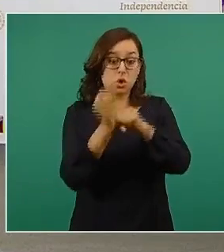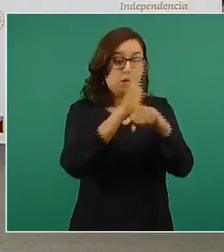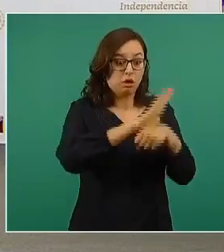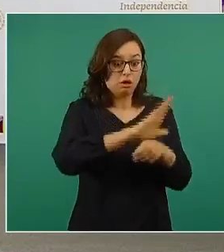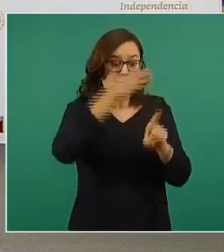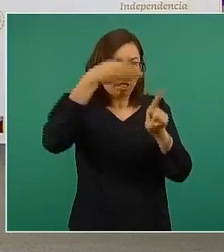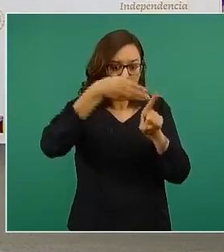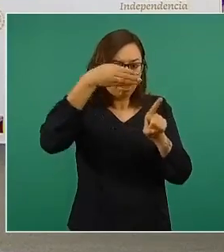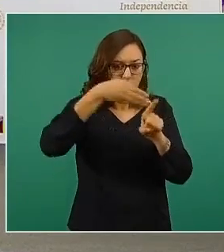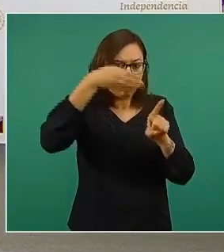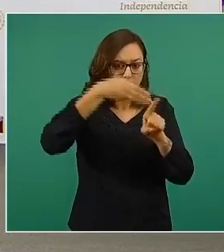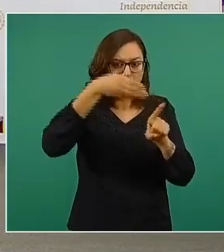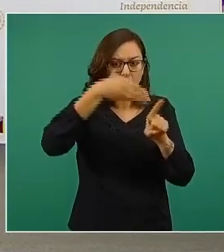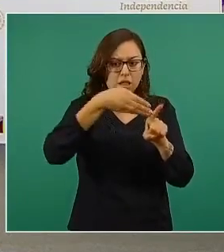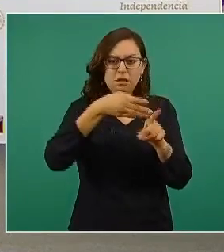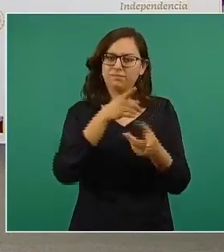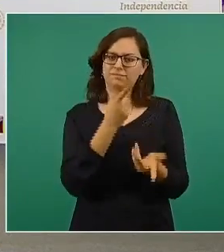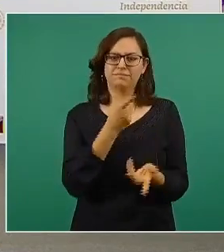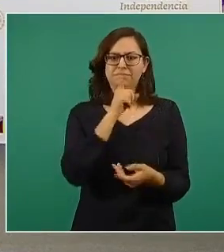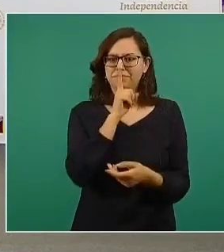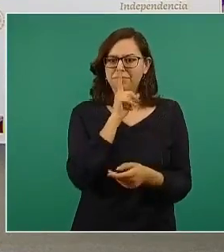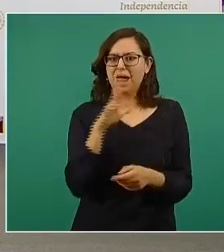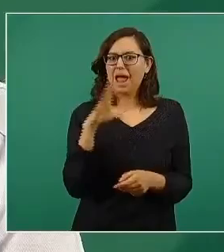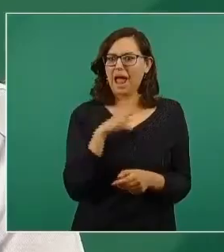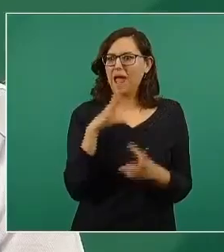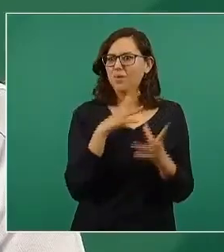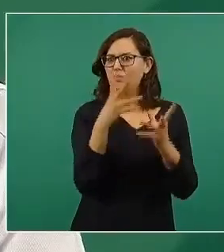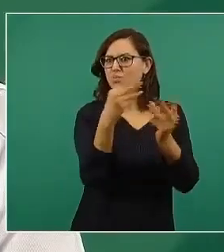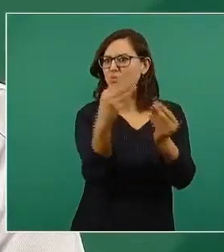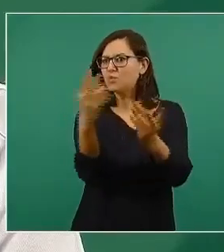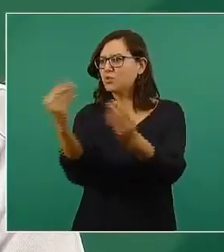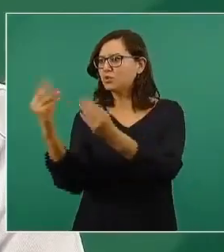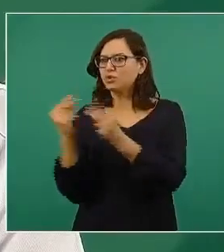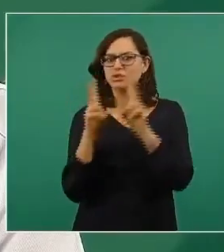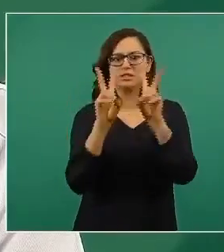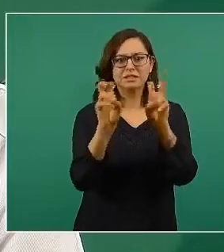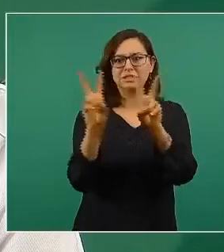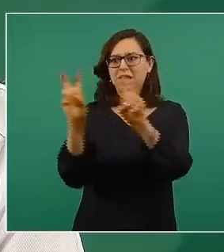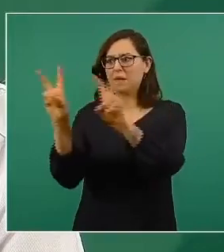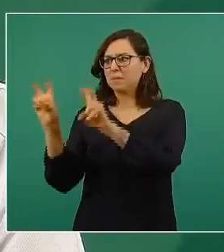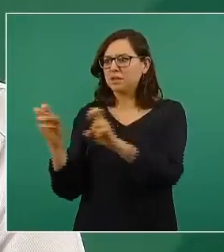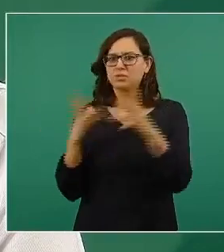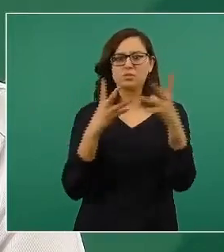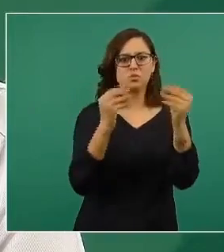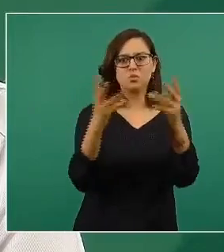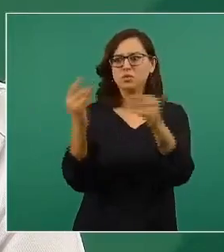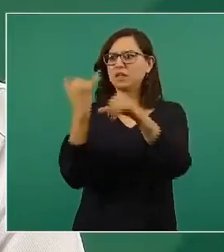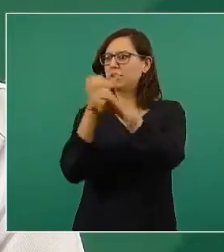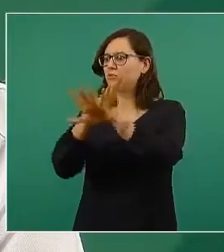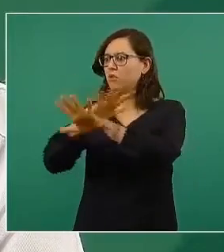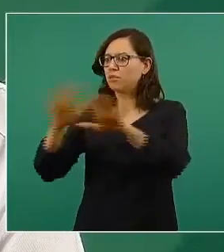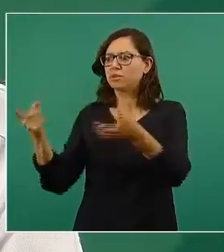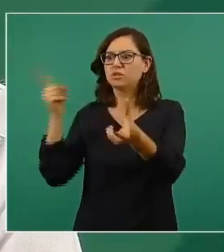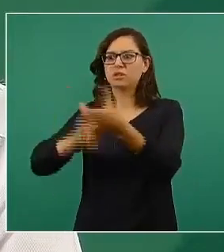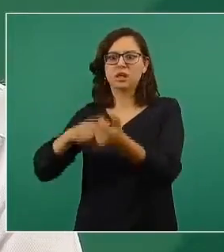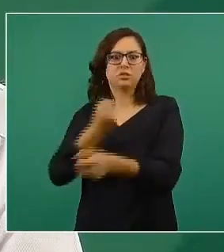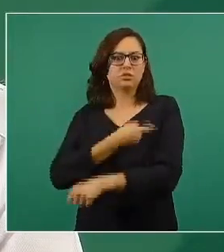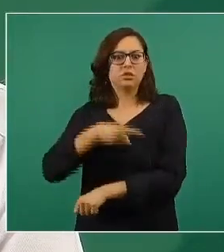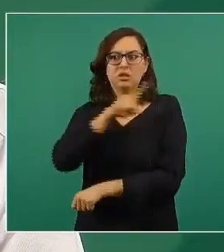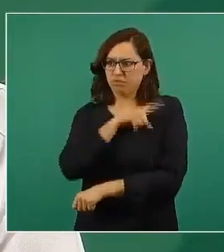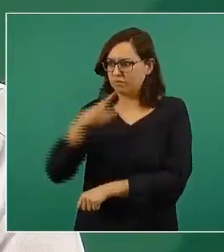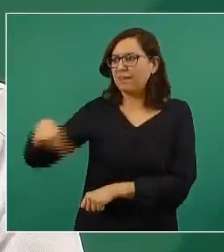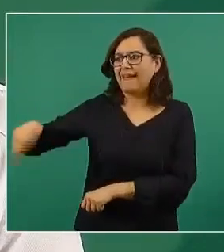temas de la transformación del sistema de salud y los múltiples asuntos de interés en el vasto universo de la salud